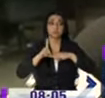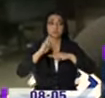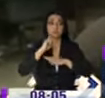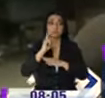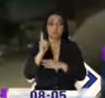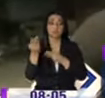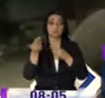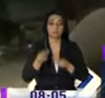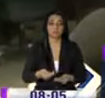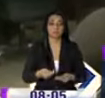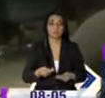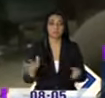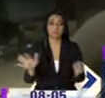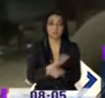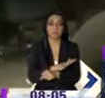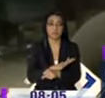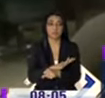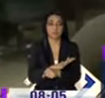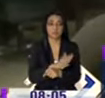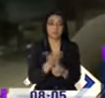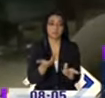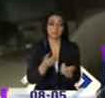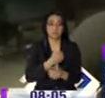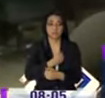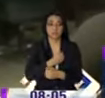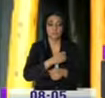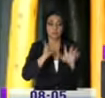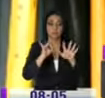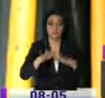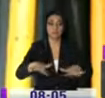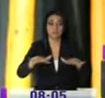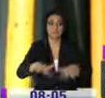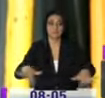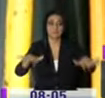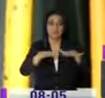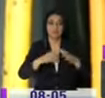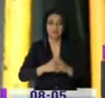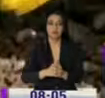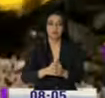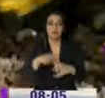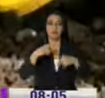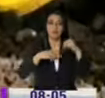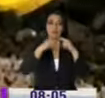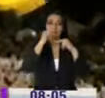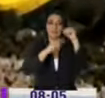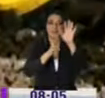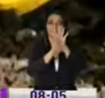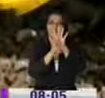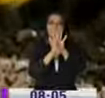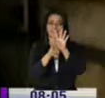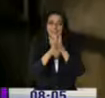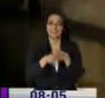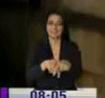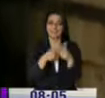entregar el cuerpo completo de esta propiedad. Son 7 hectáreas. La construcción de viviendas en el predio arrancará